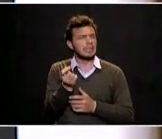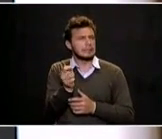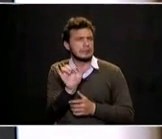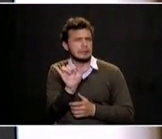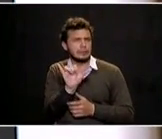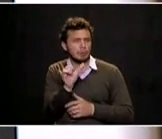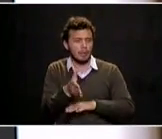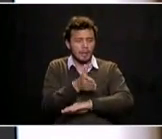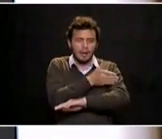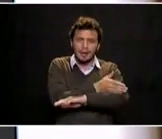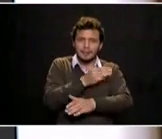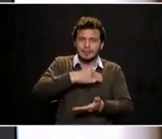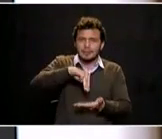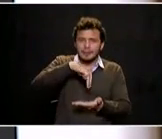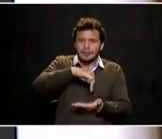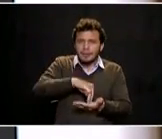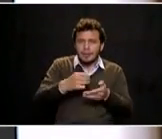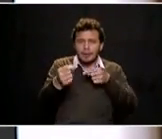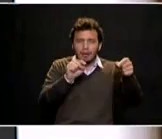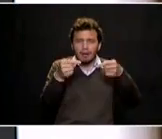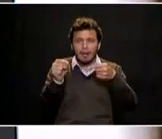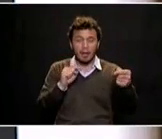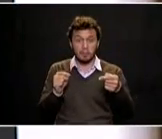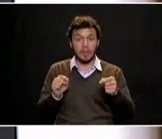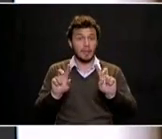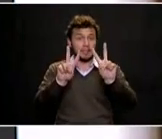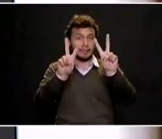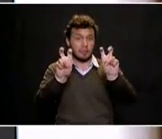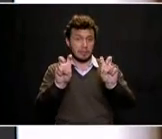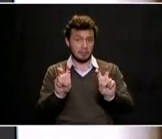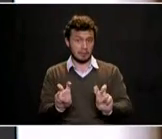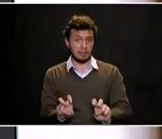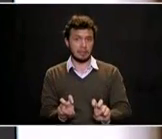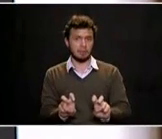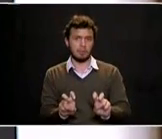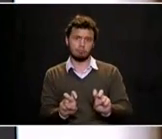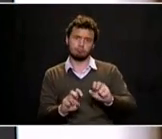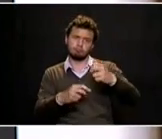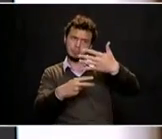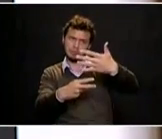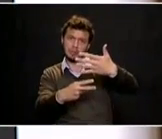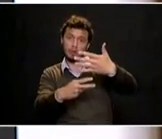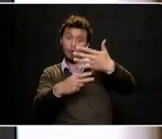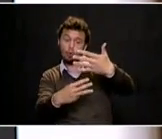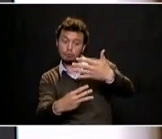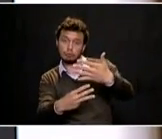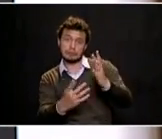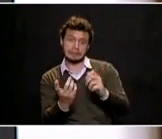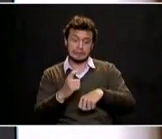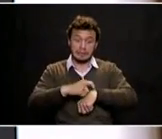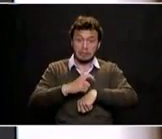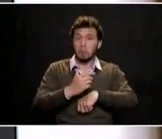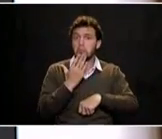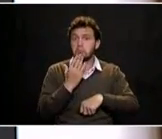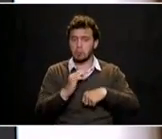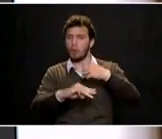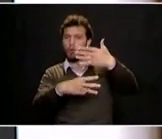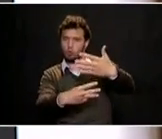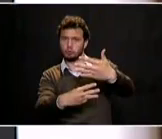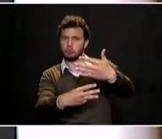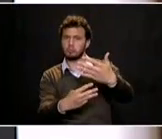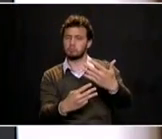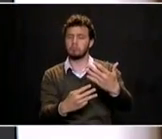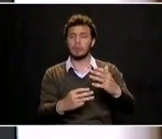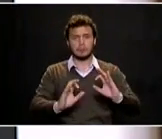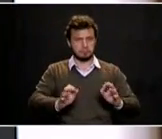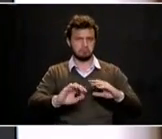candidato, mejor, cada tema tendrá una pregunta. Vamos a tener 7 bloques, 8 si el tiempo lo permite, y en cada tema habrá